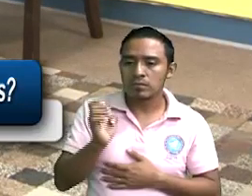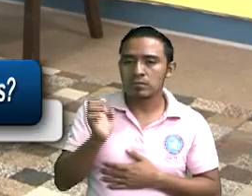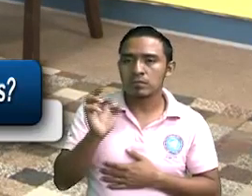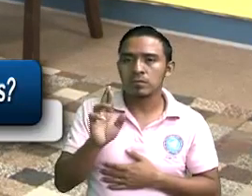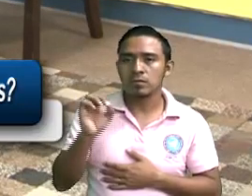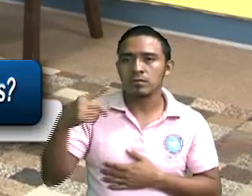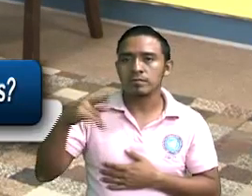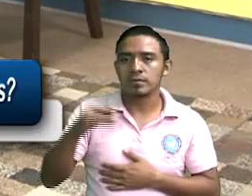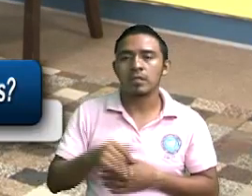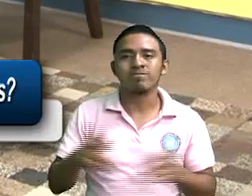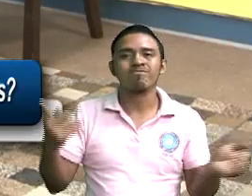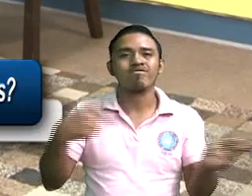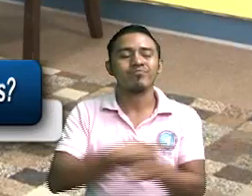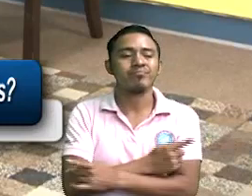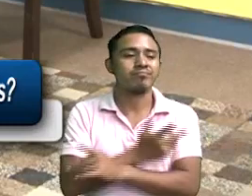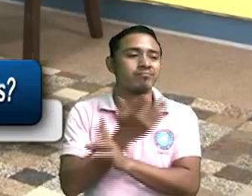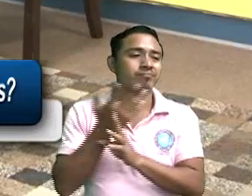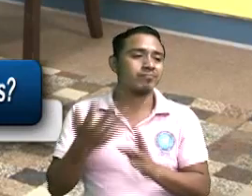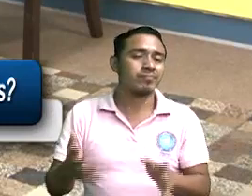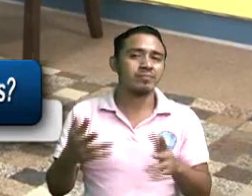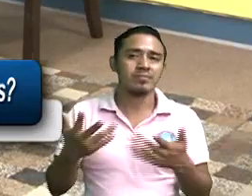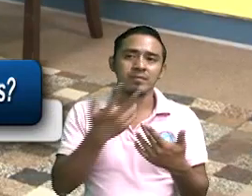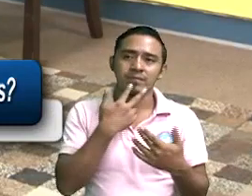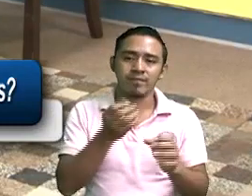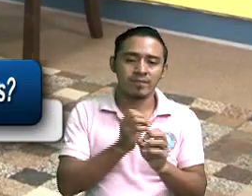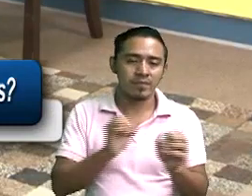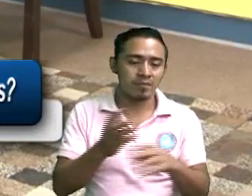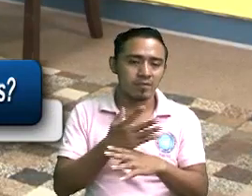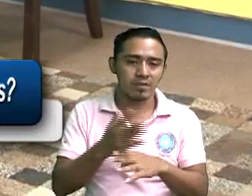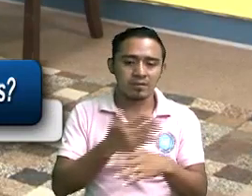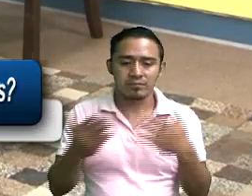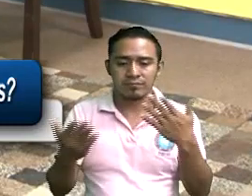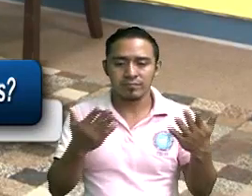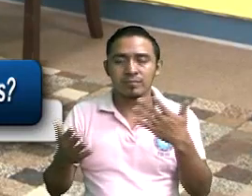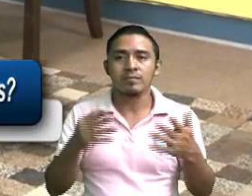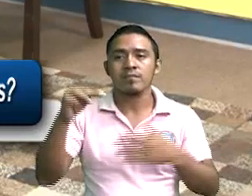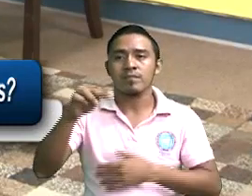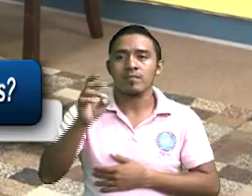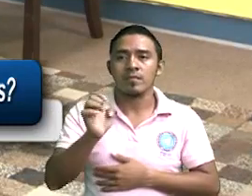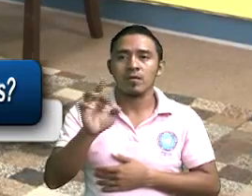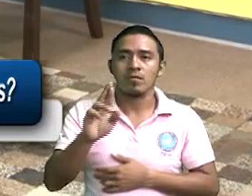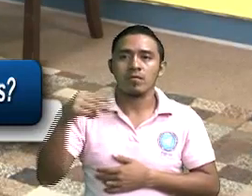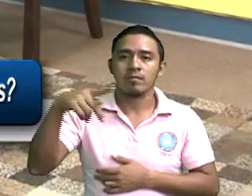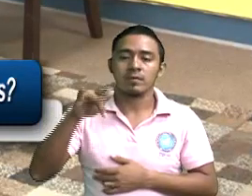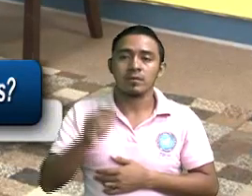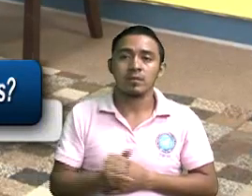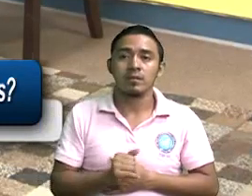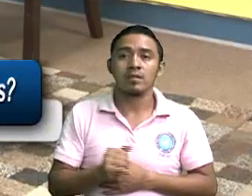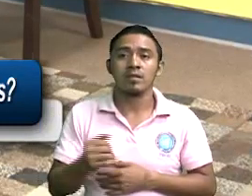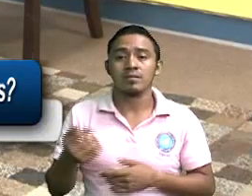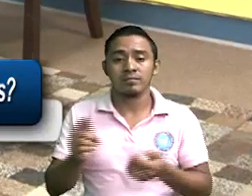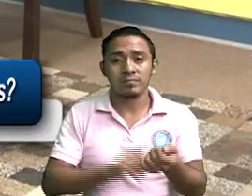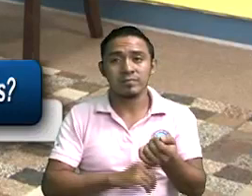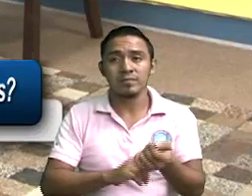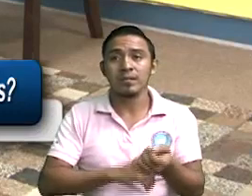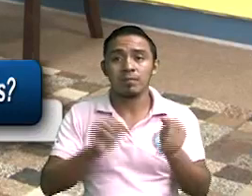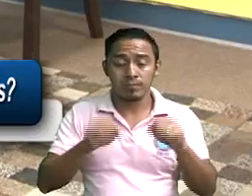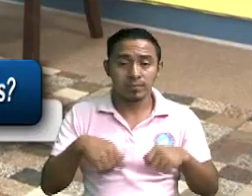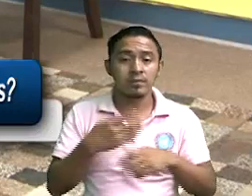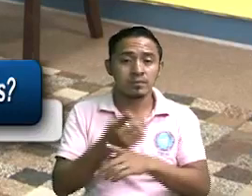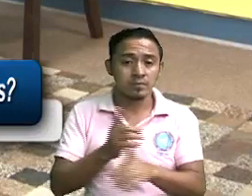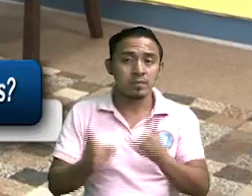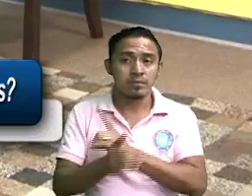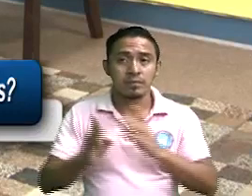le va a ir peor que cuando el paciente no tiene la neuropatía. Entonces, la neuropatía diabética es una neuropatía que se puede